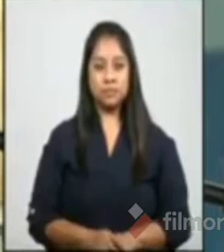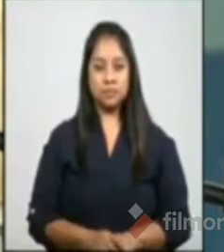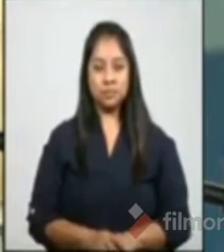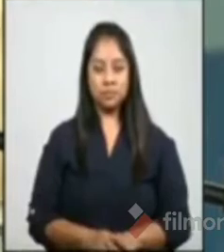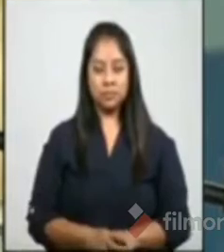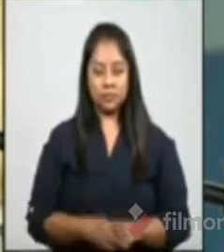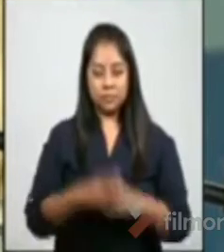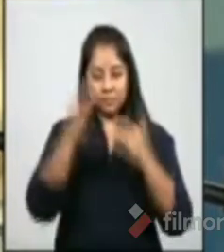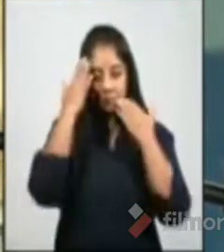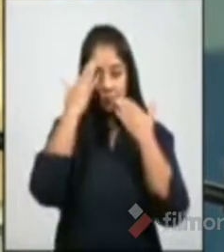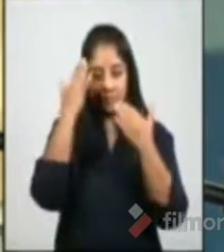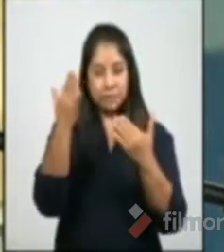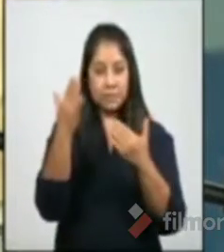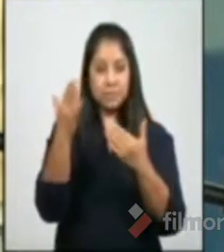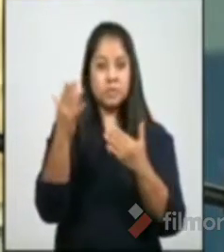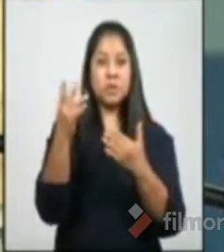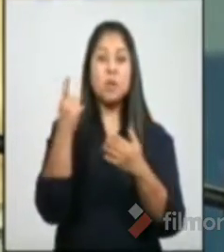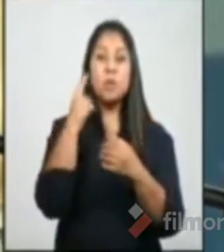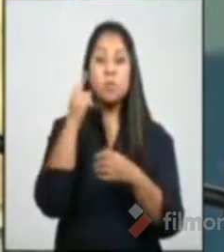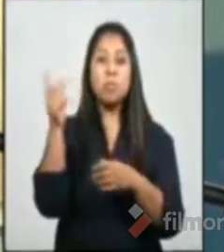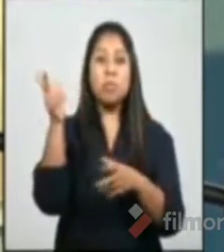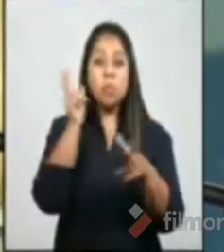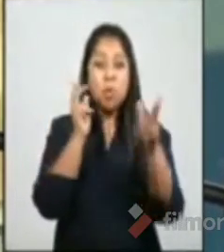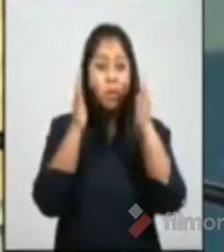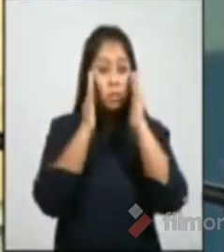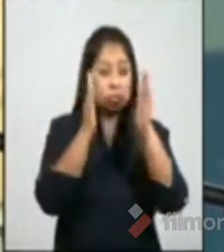Gracias por escuchar las peticiones